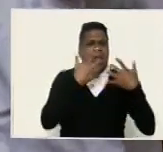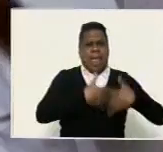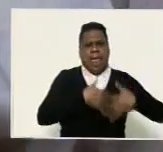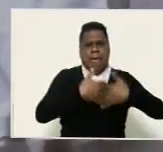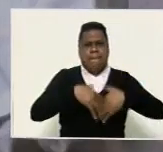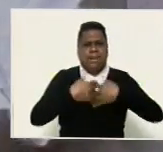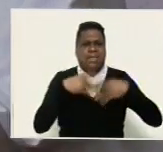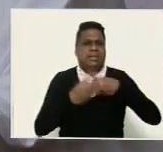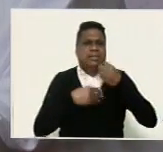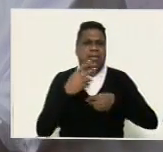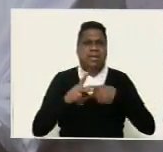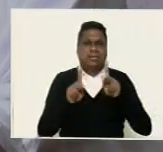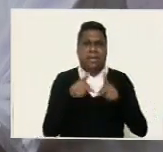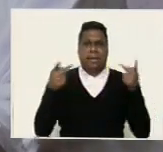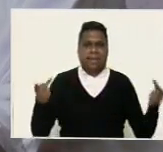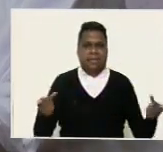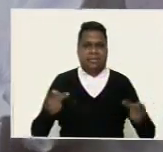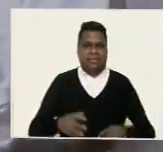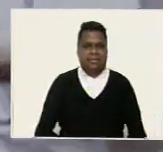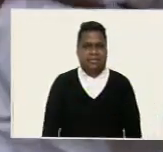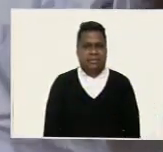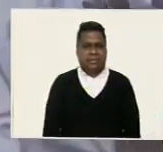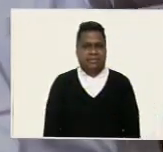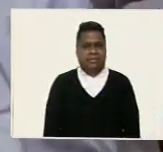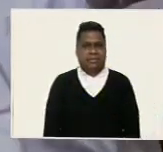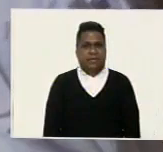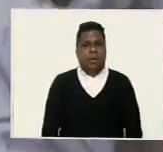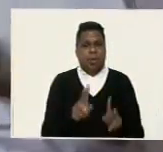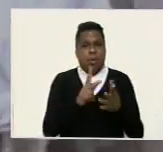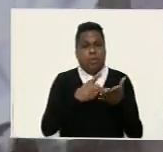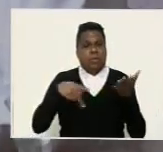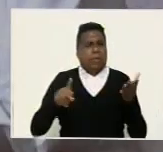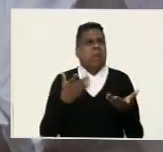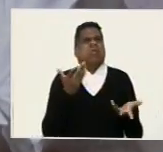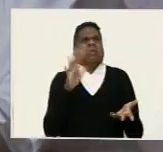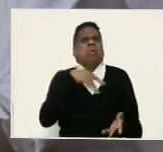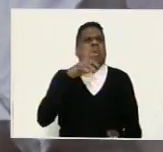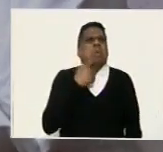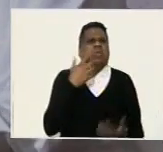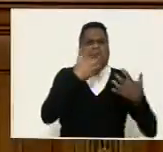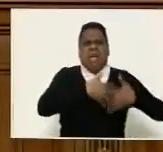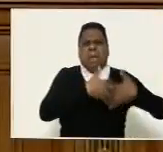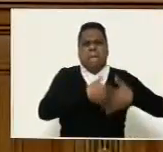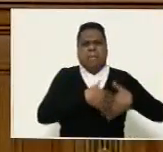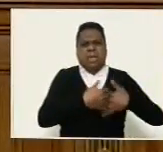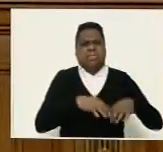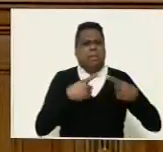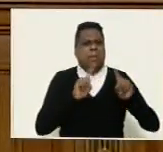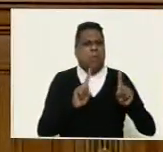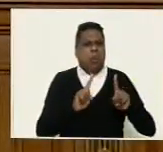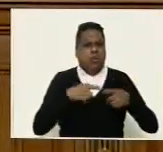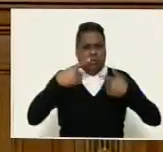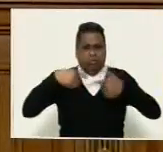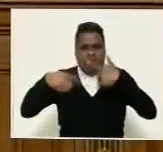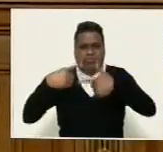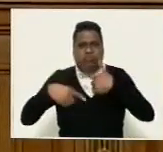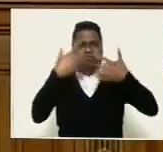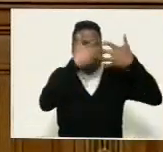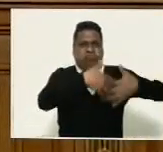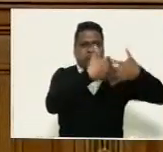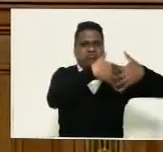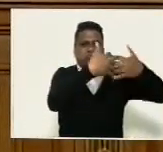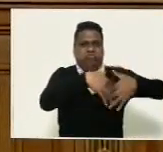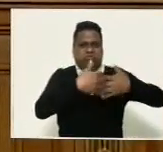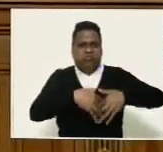en Guayana, una parte se la llevaron, no sé para dónde, pero otro, los rodillos, se lo llevaron a